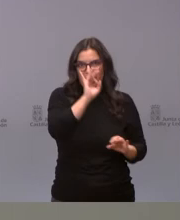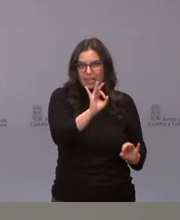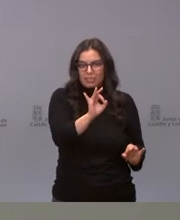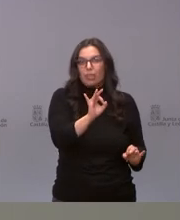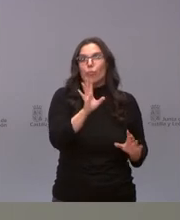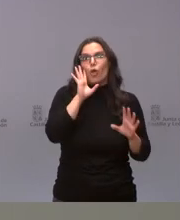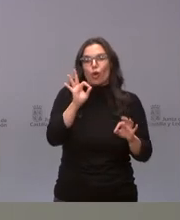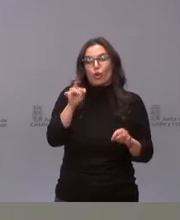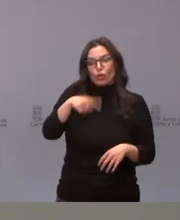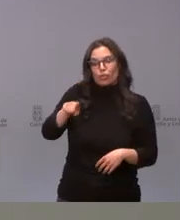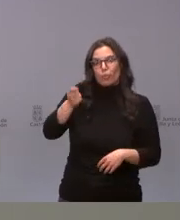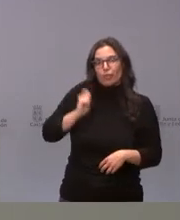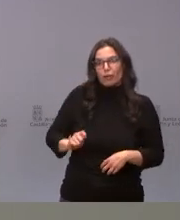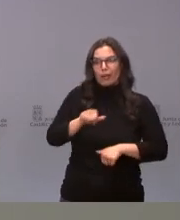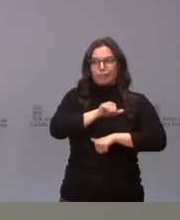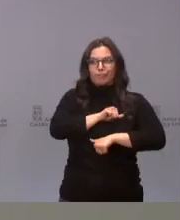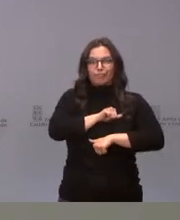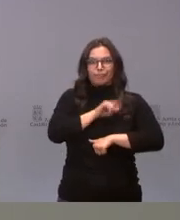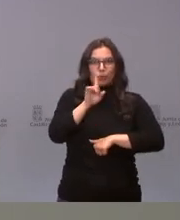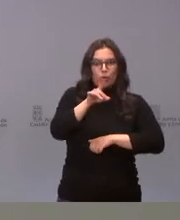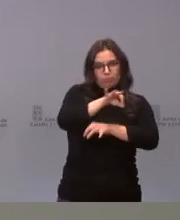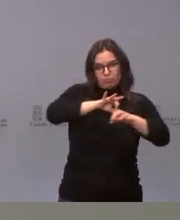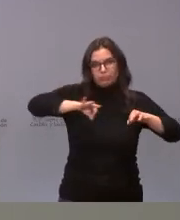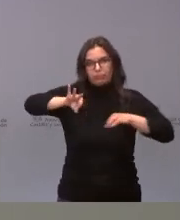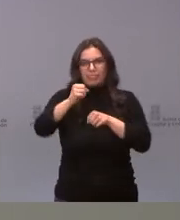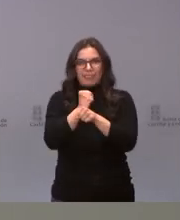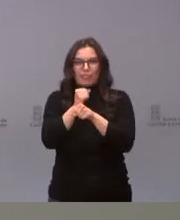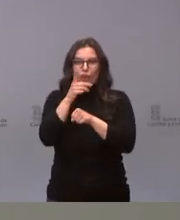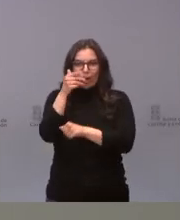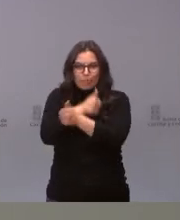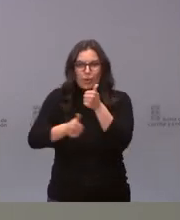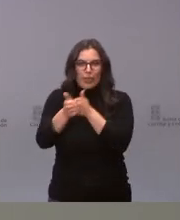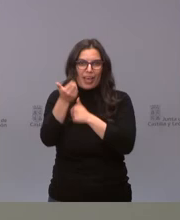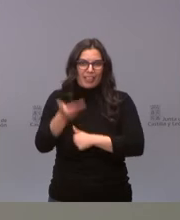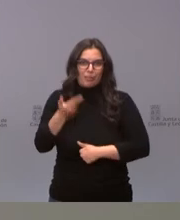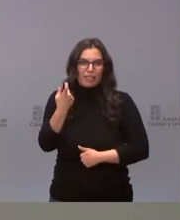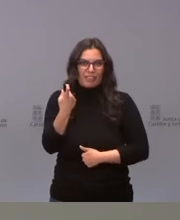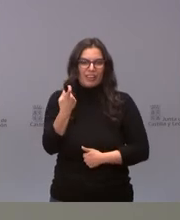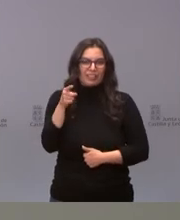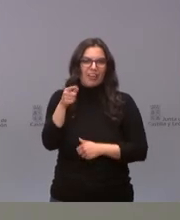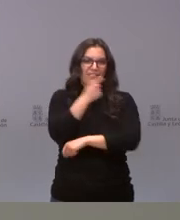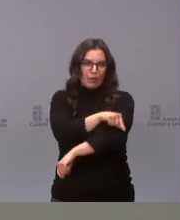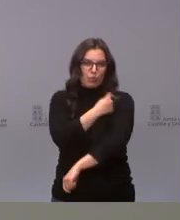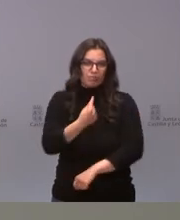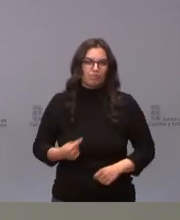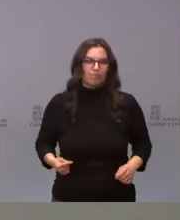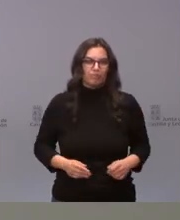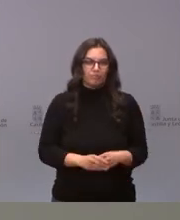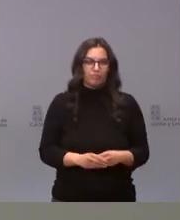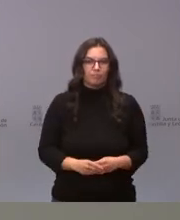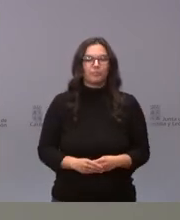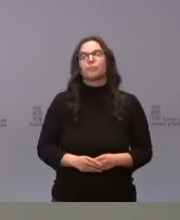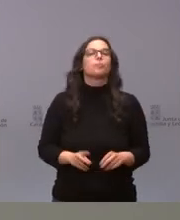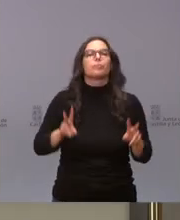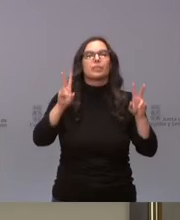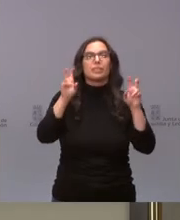esas profesionales están trabajando donde ahora mismo son muy importantes, que es en la vacunación. Para